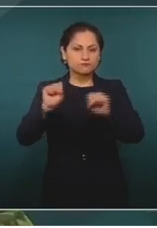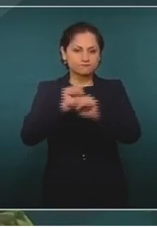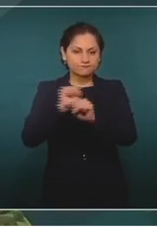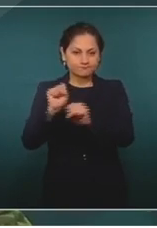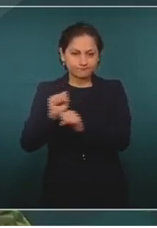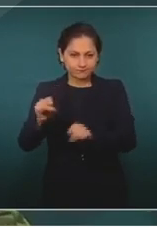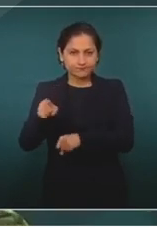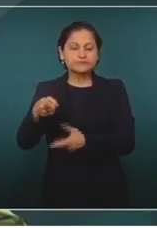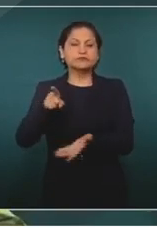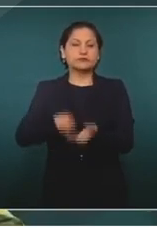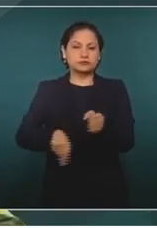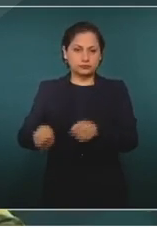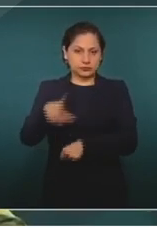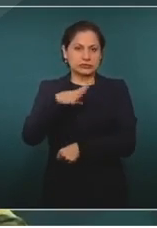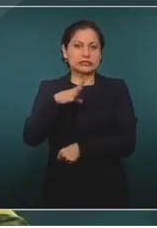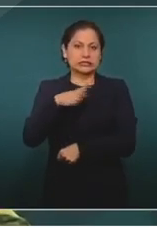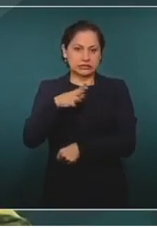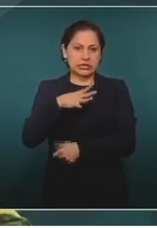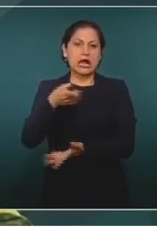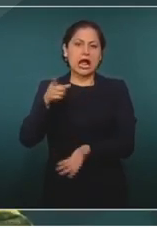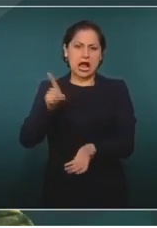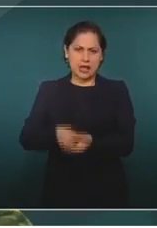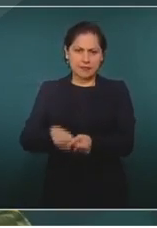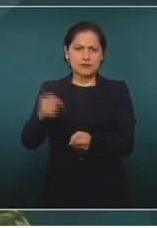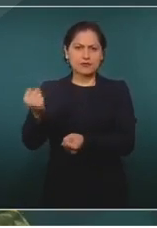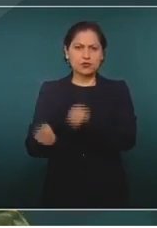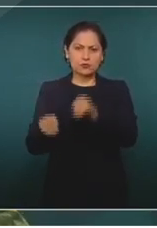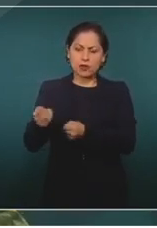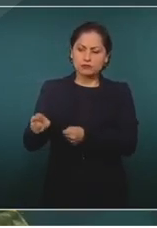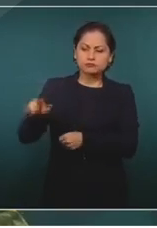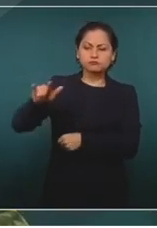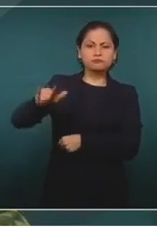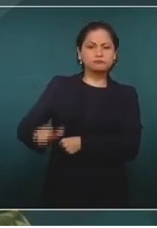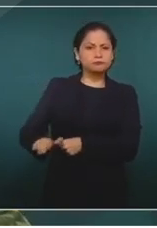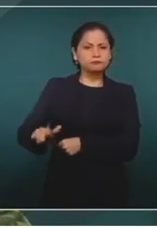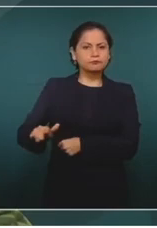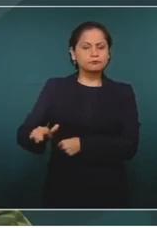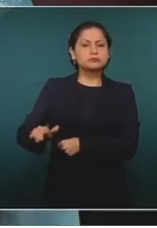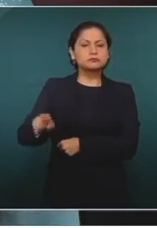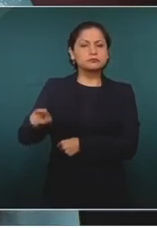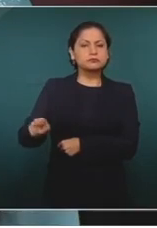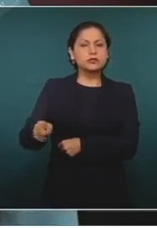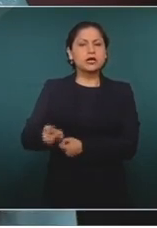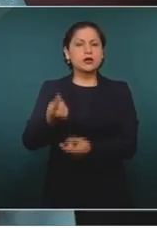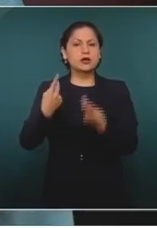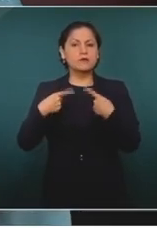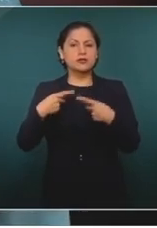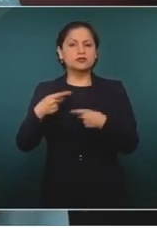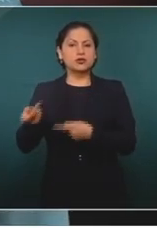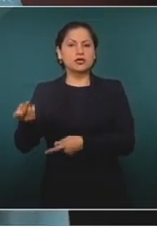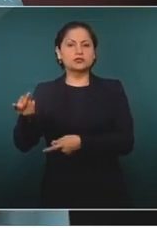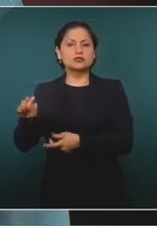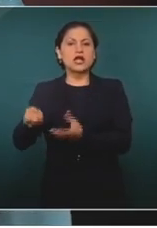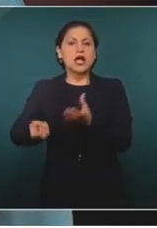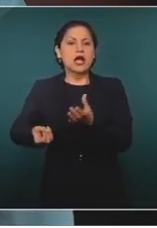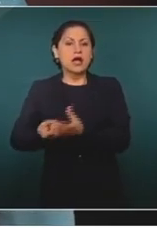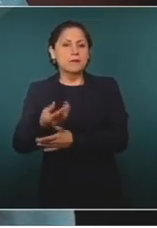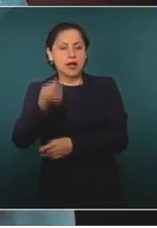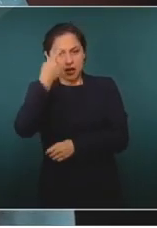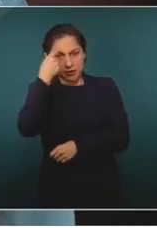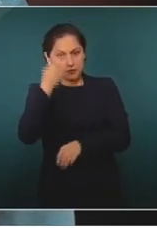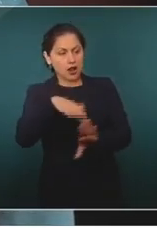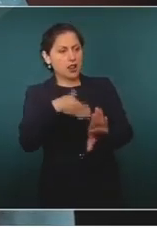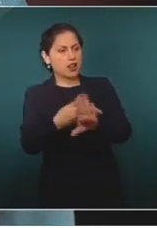que estaban dentro de un vehículo que abandonaron las personas que agredieron, los delincuentes que agredieron a las